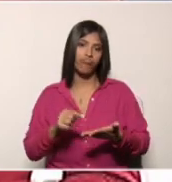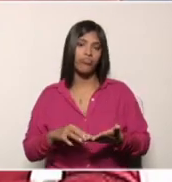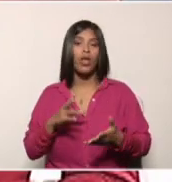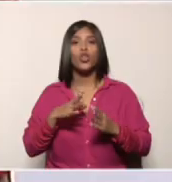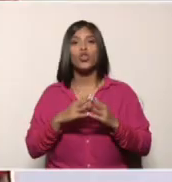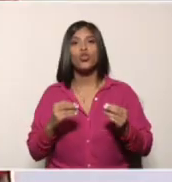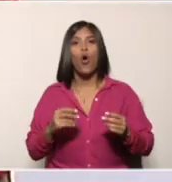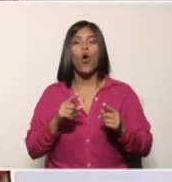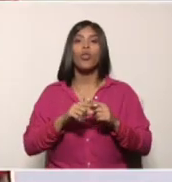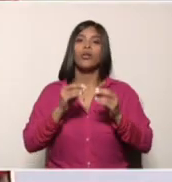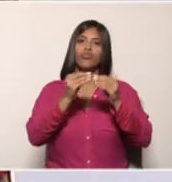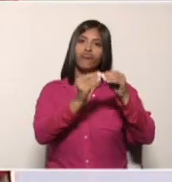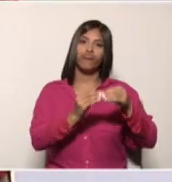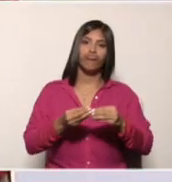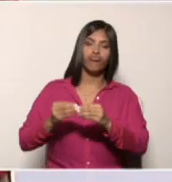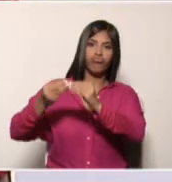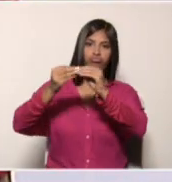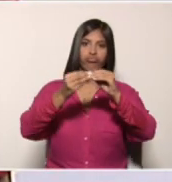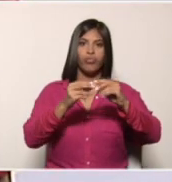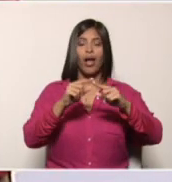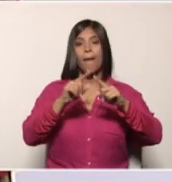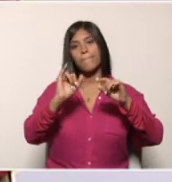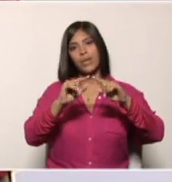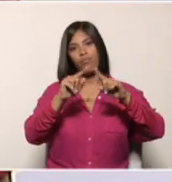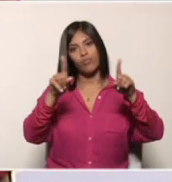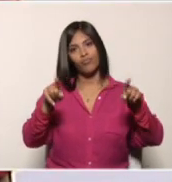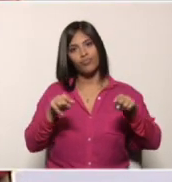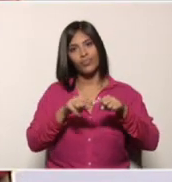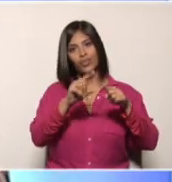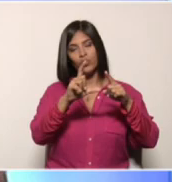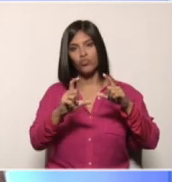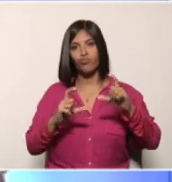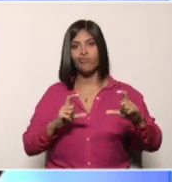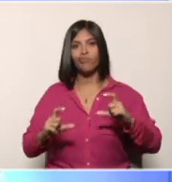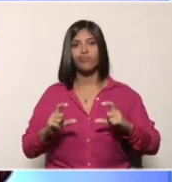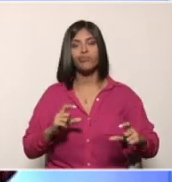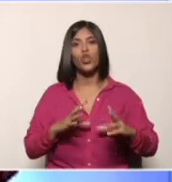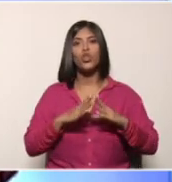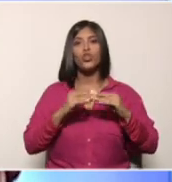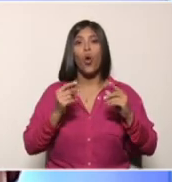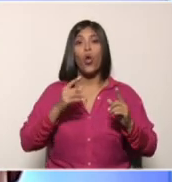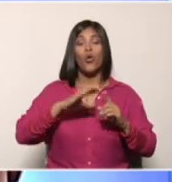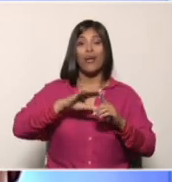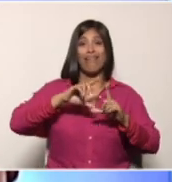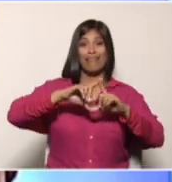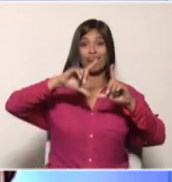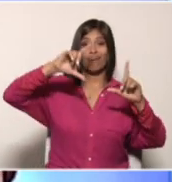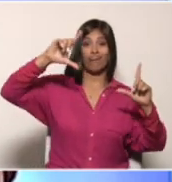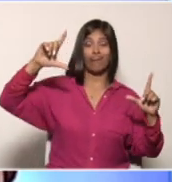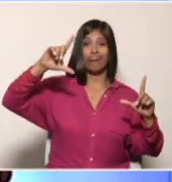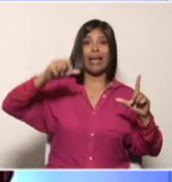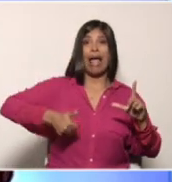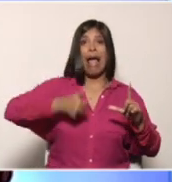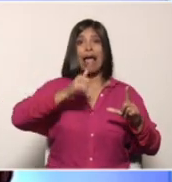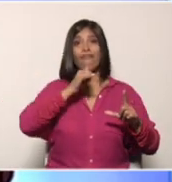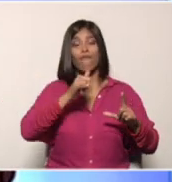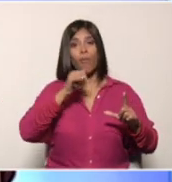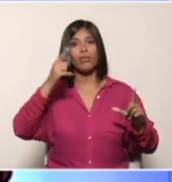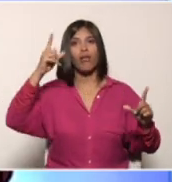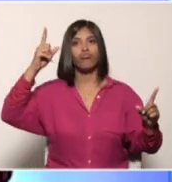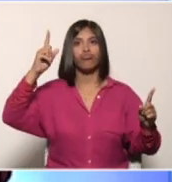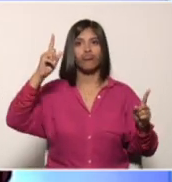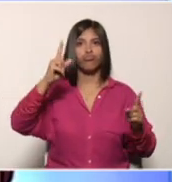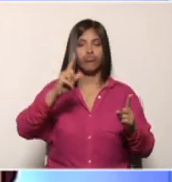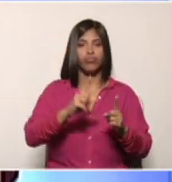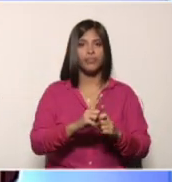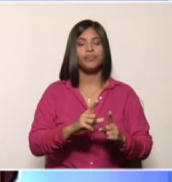que es ese cuadro sinóptico que le va a permitir al estudiante entonces ver de forma macro todo el tema y que bueno, también le va a permitir sintetizar